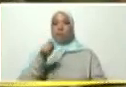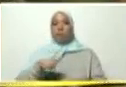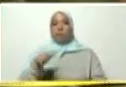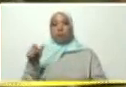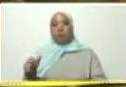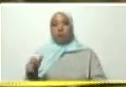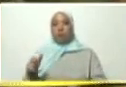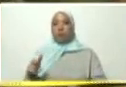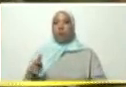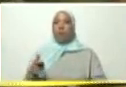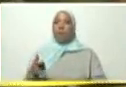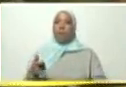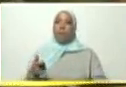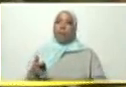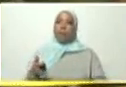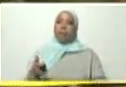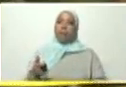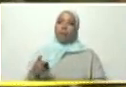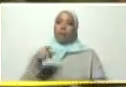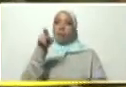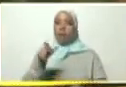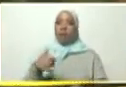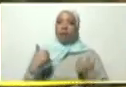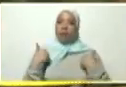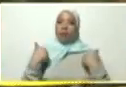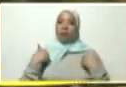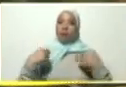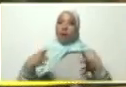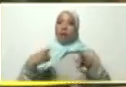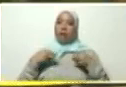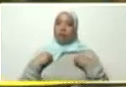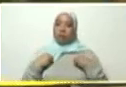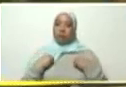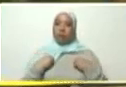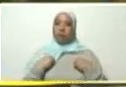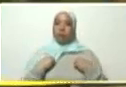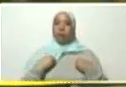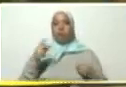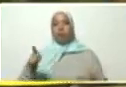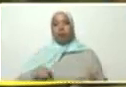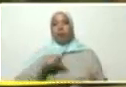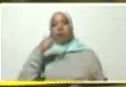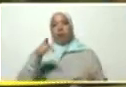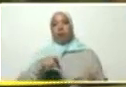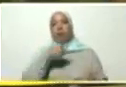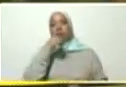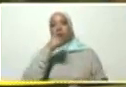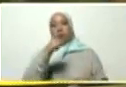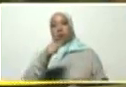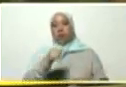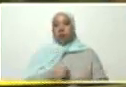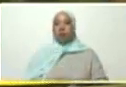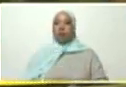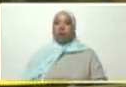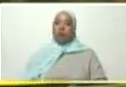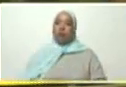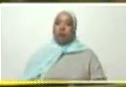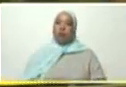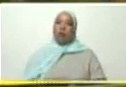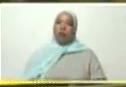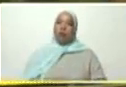juzgada por delito una persona que haya aceptado ser candidato de un partido distinto al Gran pueblo patriótico siendo